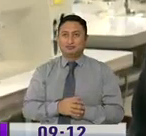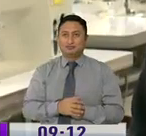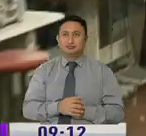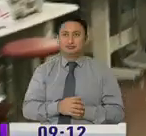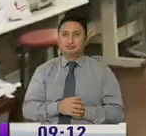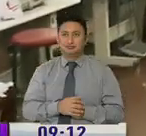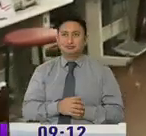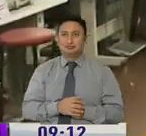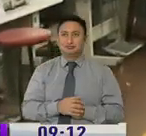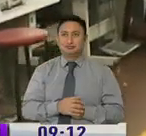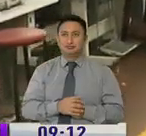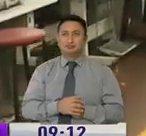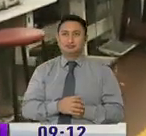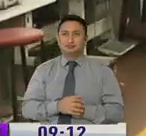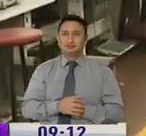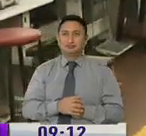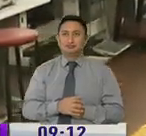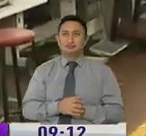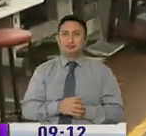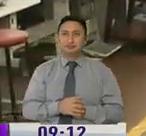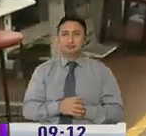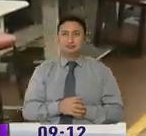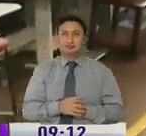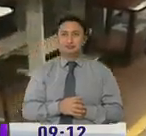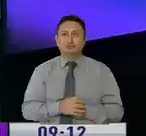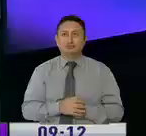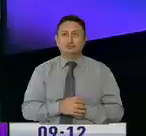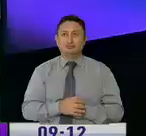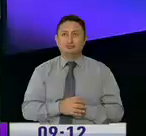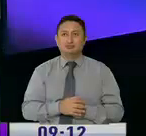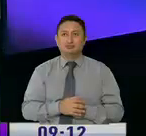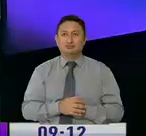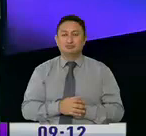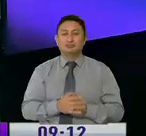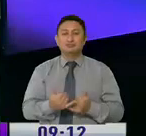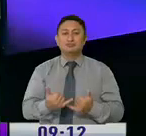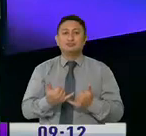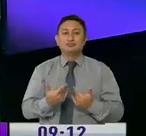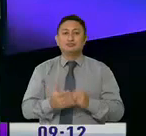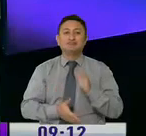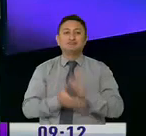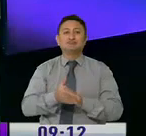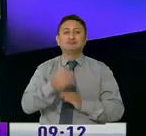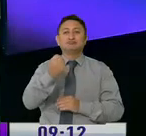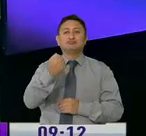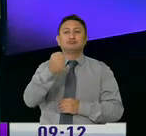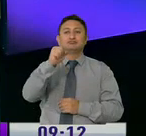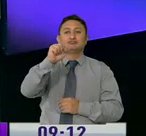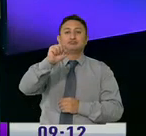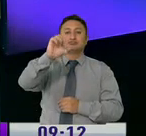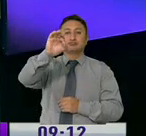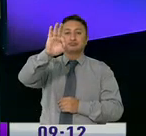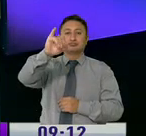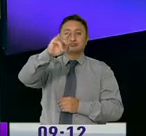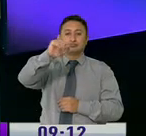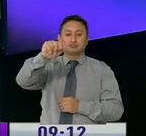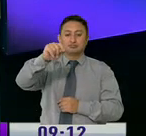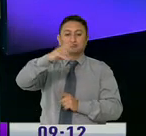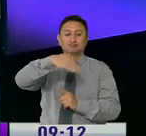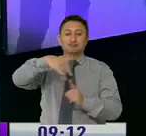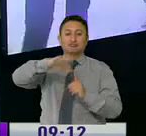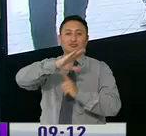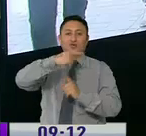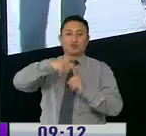ninguna. En Quito informó Andrea Orbe. Vamos inmediatamente con Sofía Vintimilla, ella está en el Parque La Carolina, donde